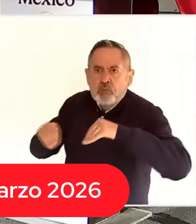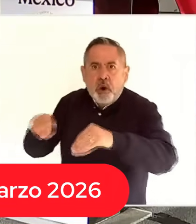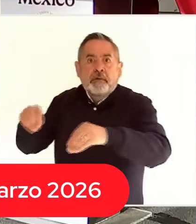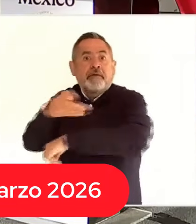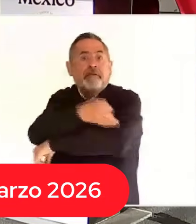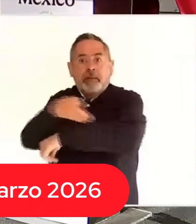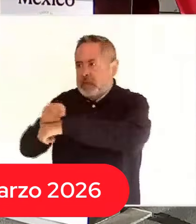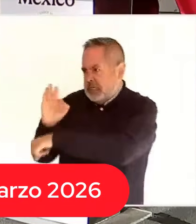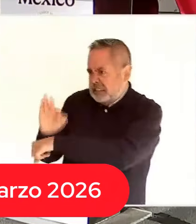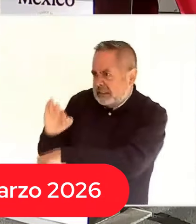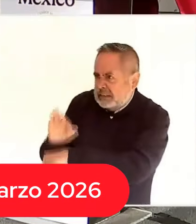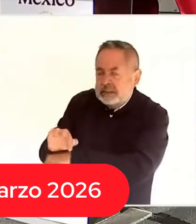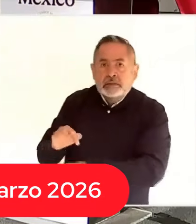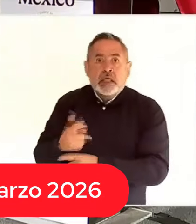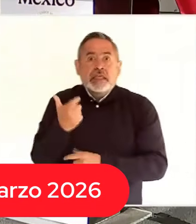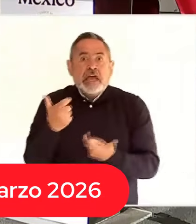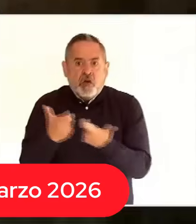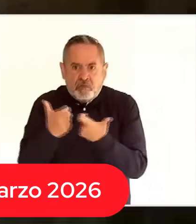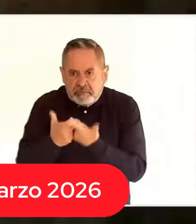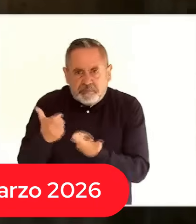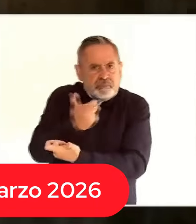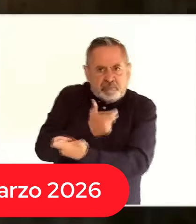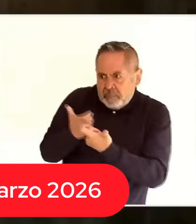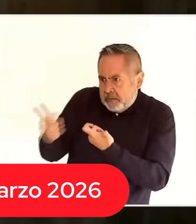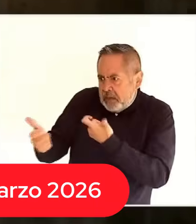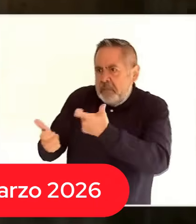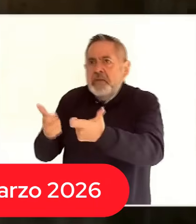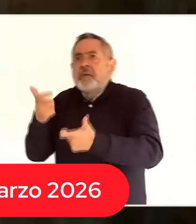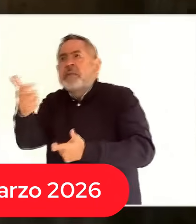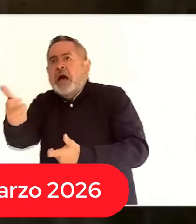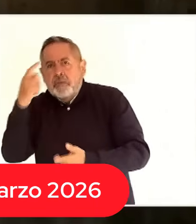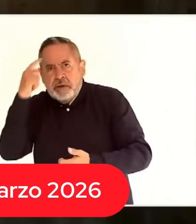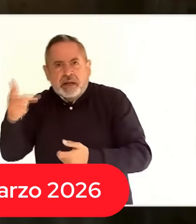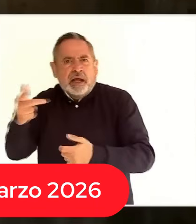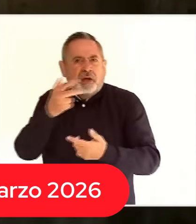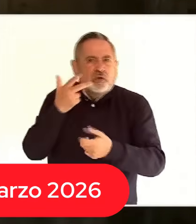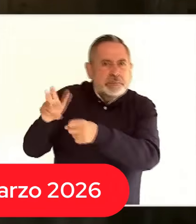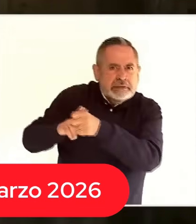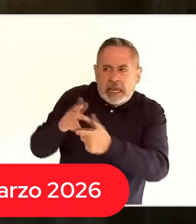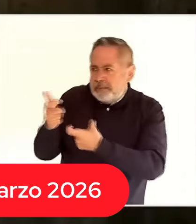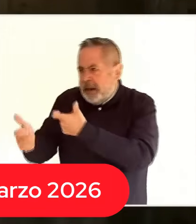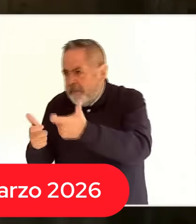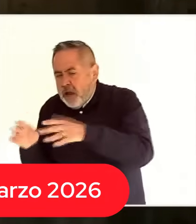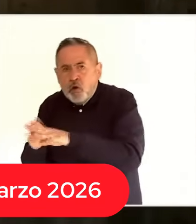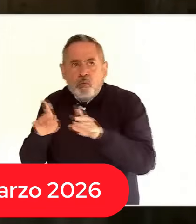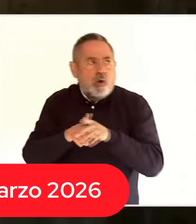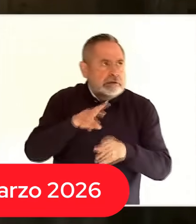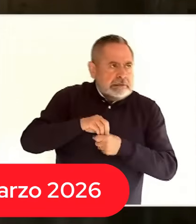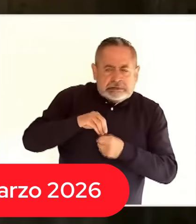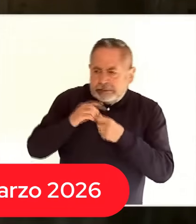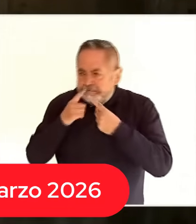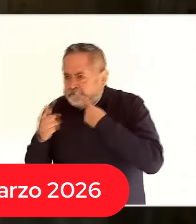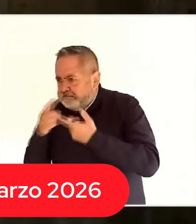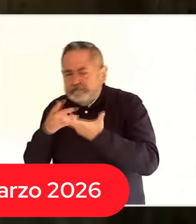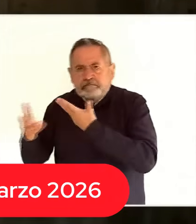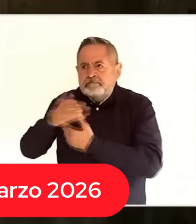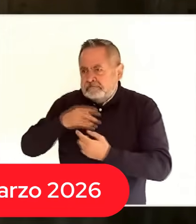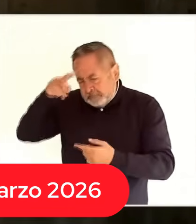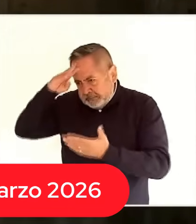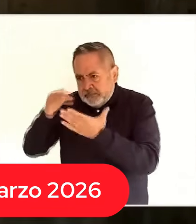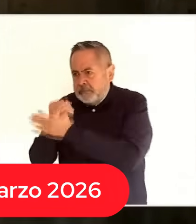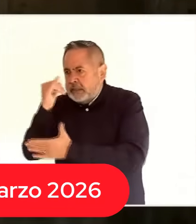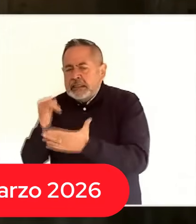familias, financiaban movimientos, resguardaban información vital y tomaban decisiones